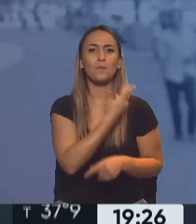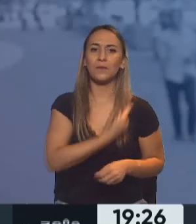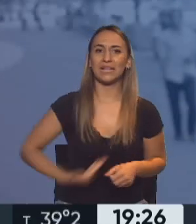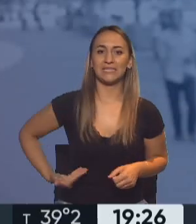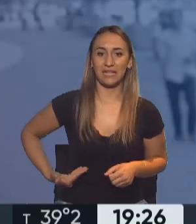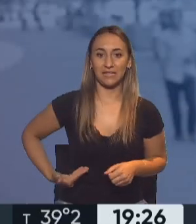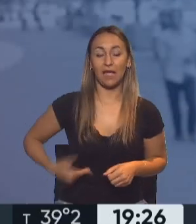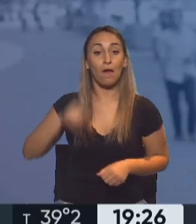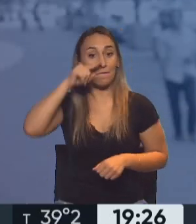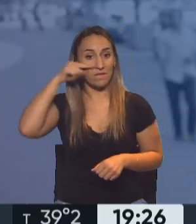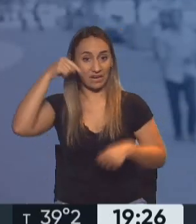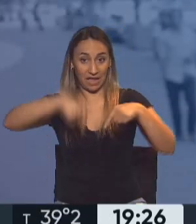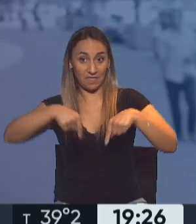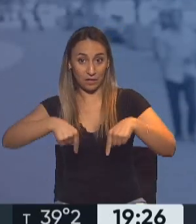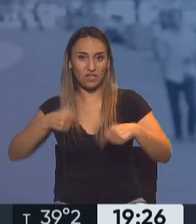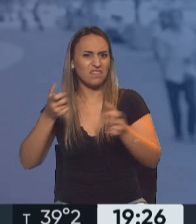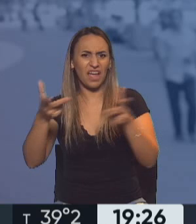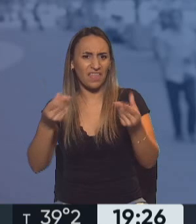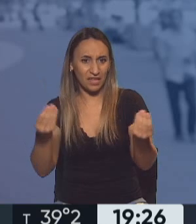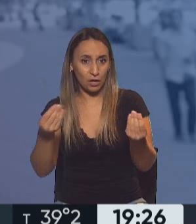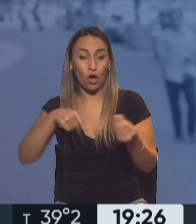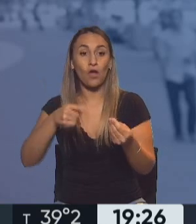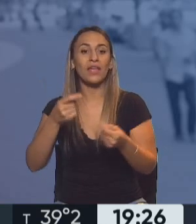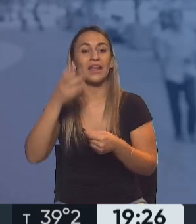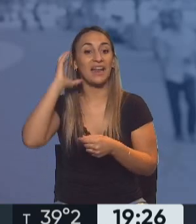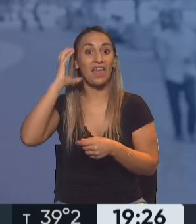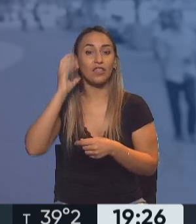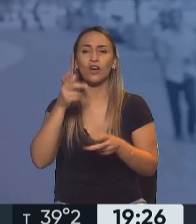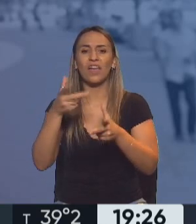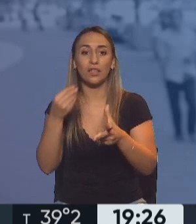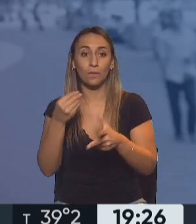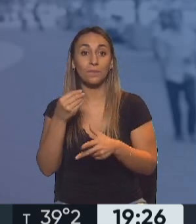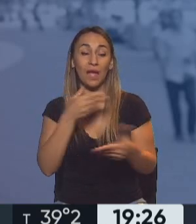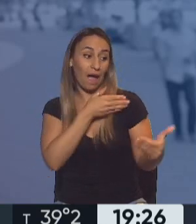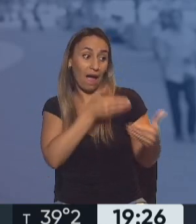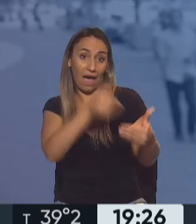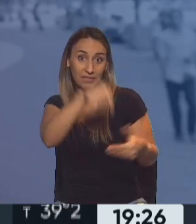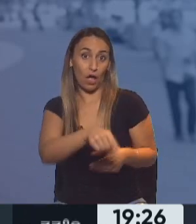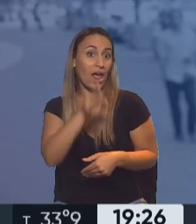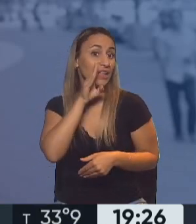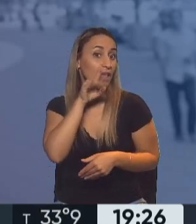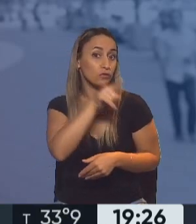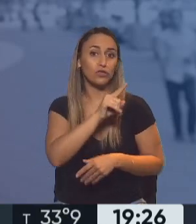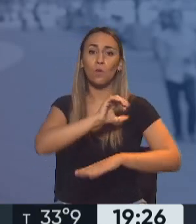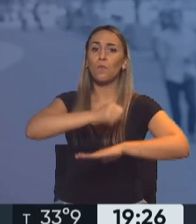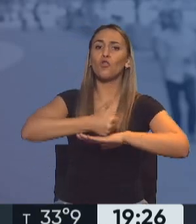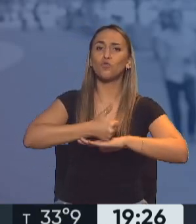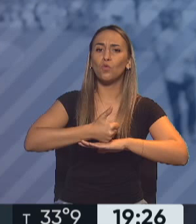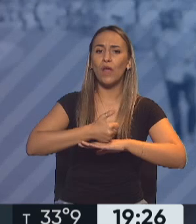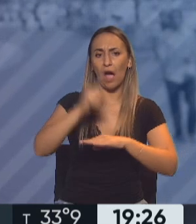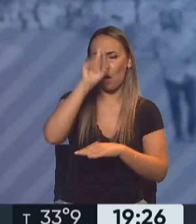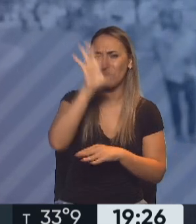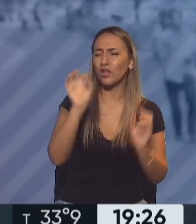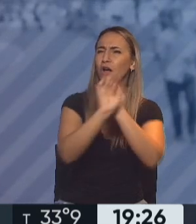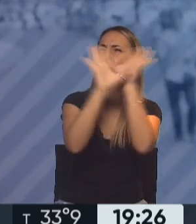presidente Alberto Fernández, Gaby, hoy en la M750, diciendo: Estados Unidos hasta ahora no ha tenido una posición clara sobre